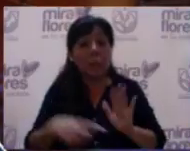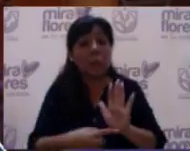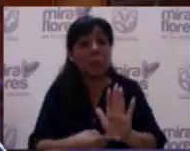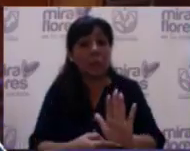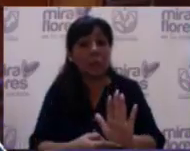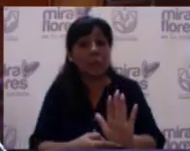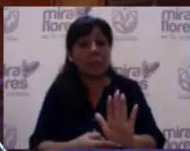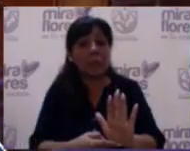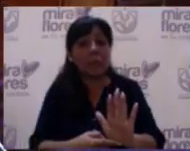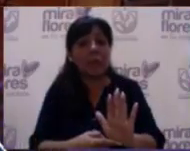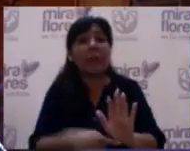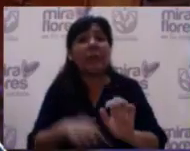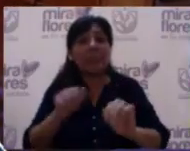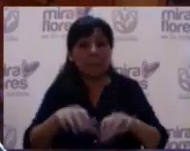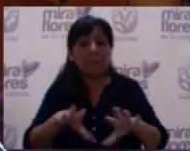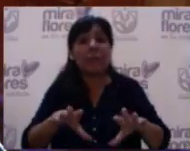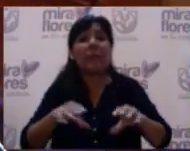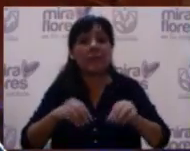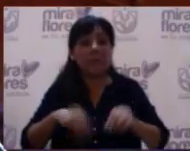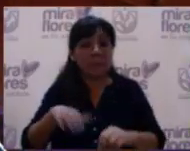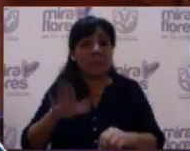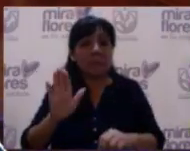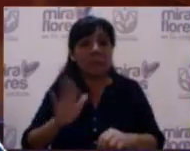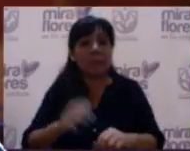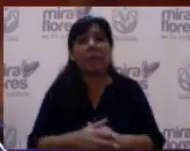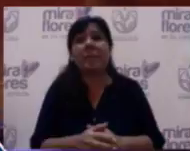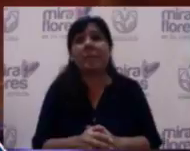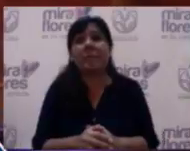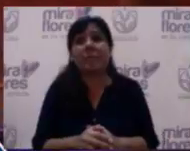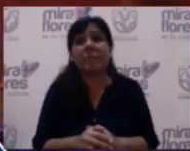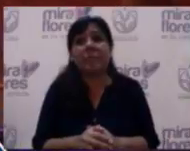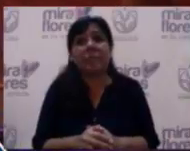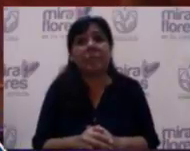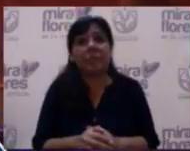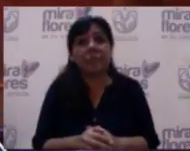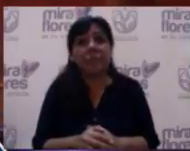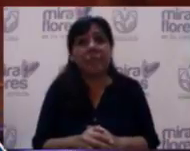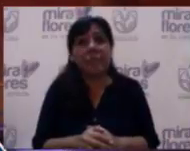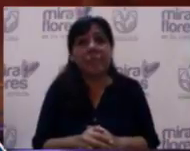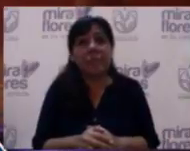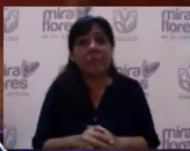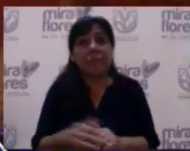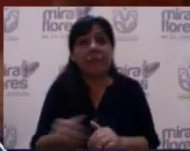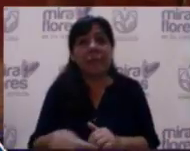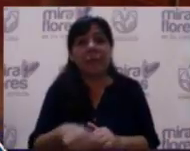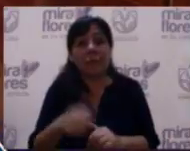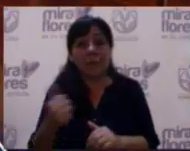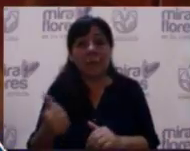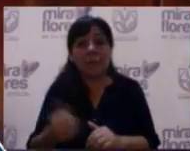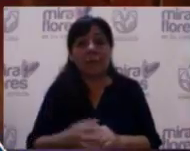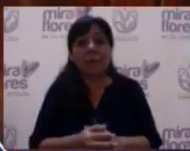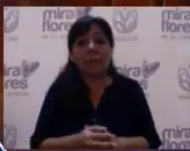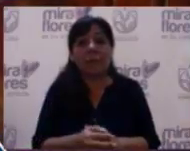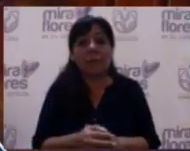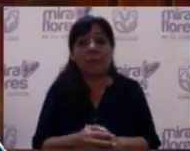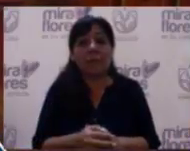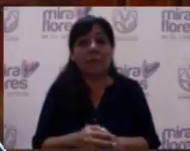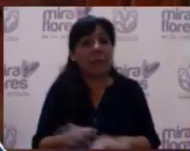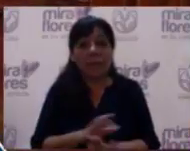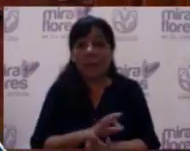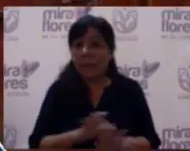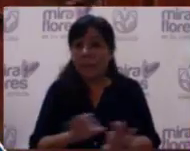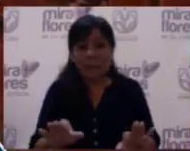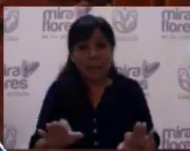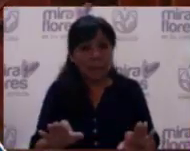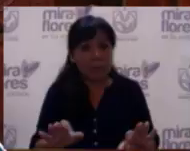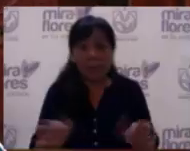conformidad. Se aprueba por unanimidad de votos la donación del caso. Muy bien, ¿tenemos algún otro punto? Es todo, señor alcalde. No